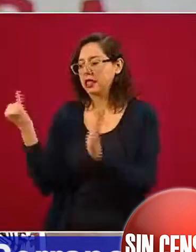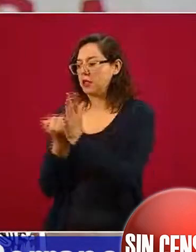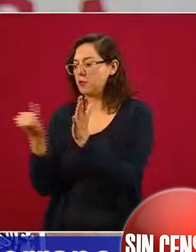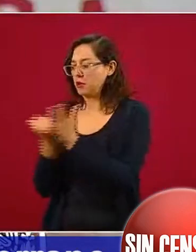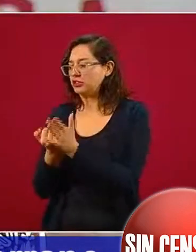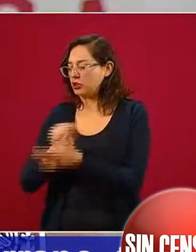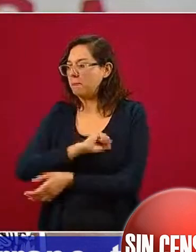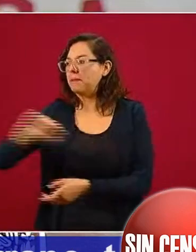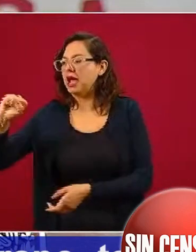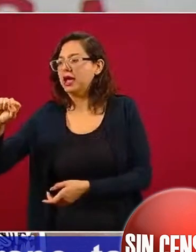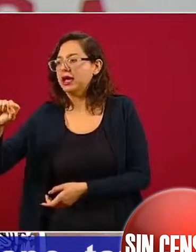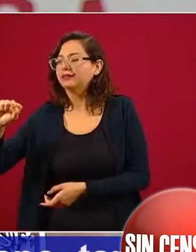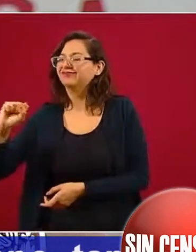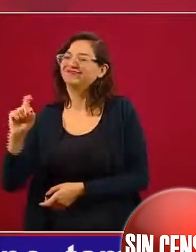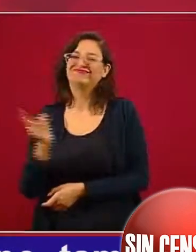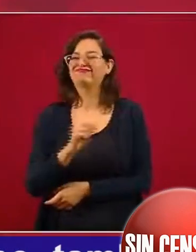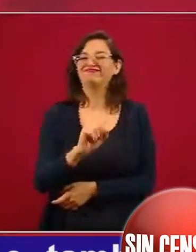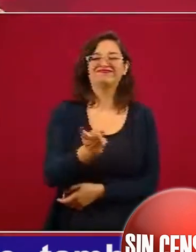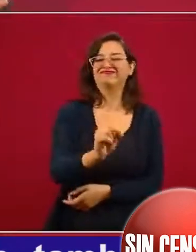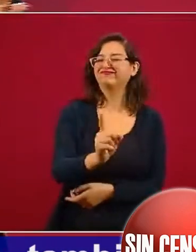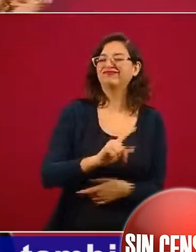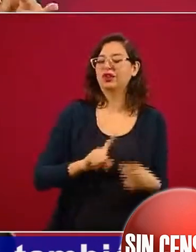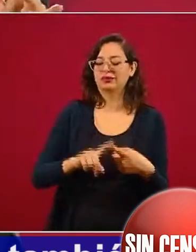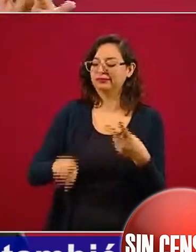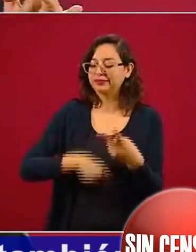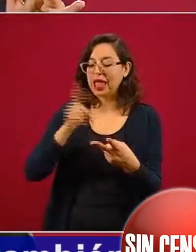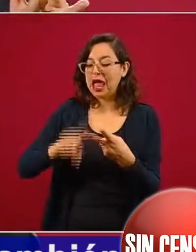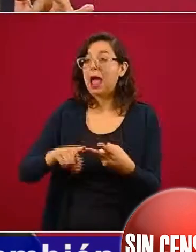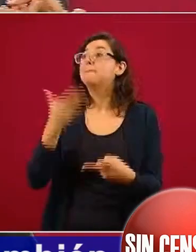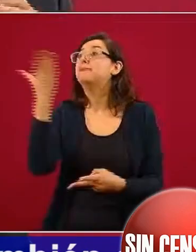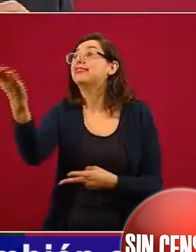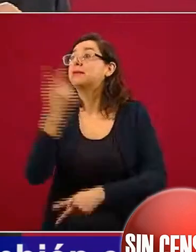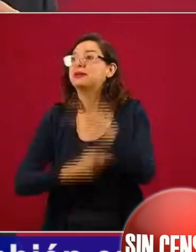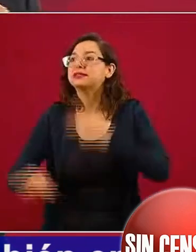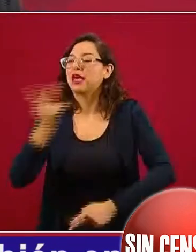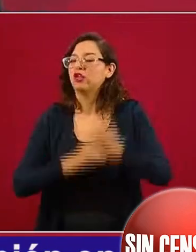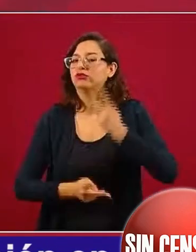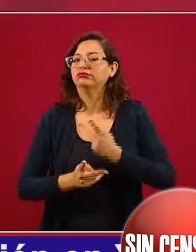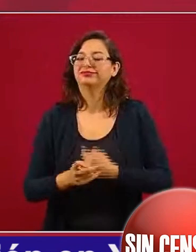No. ¿De endeudar al país? No.